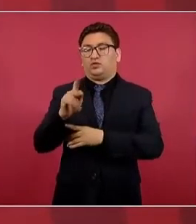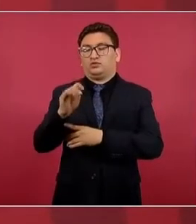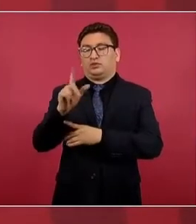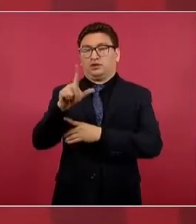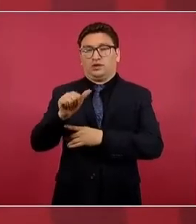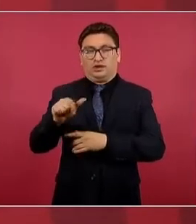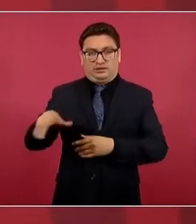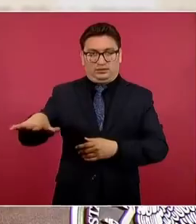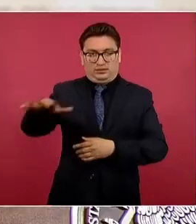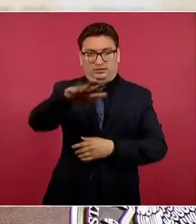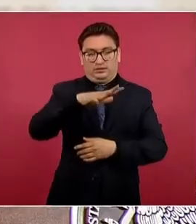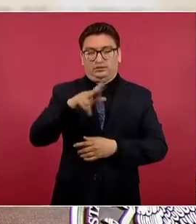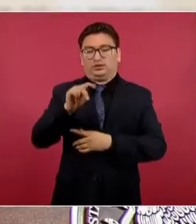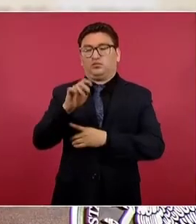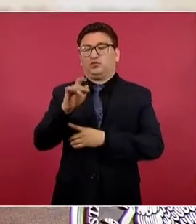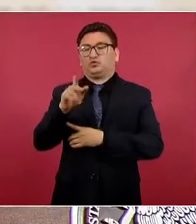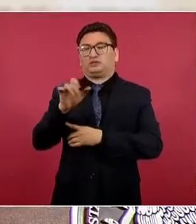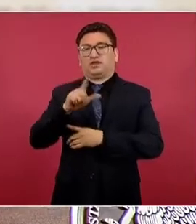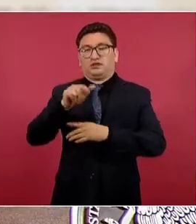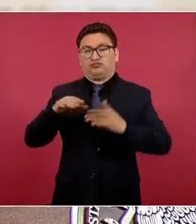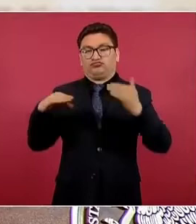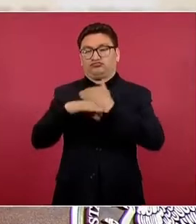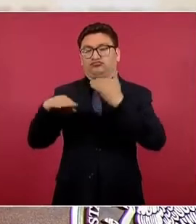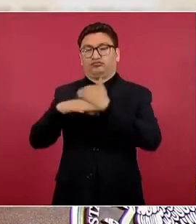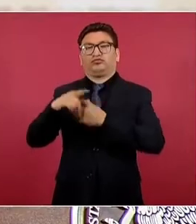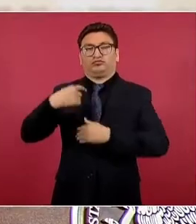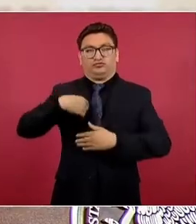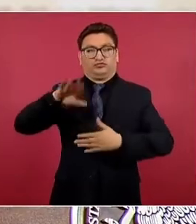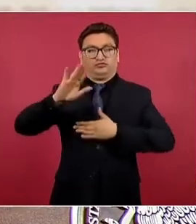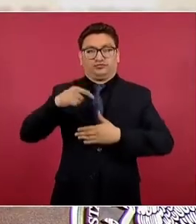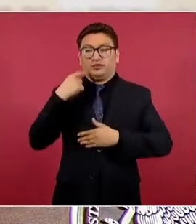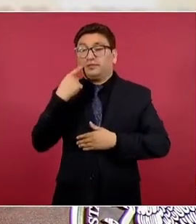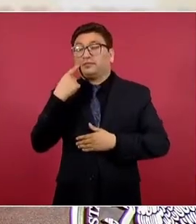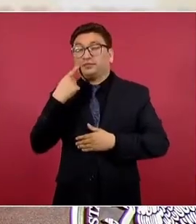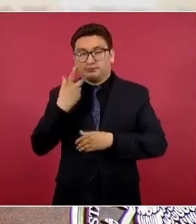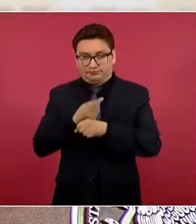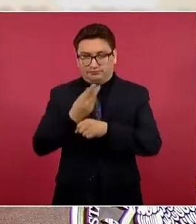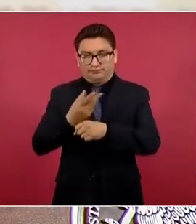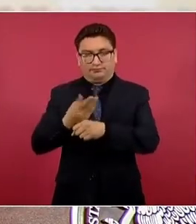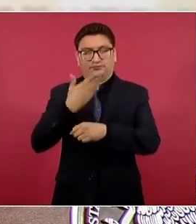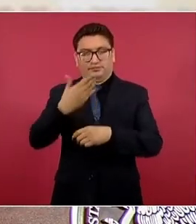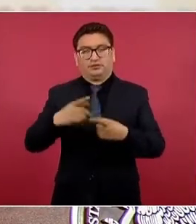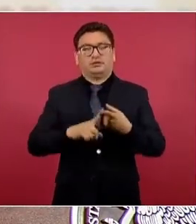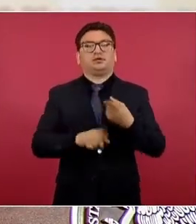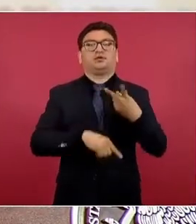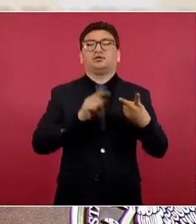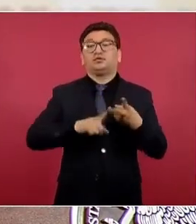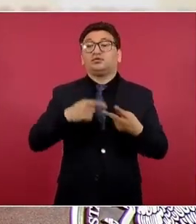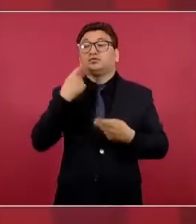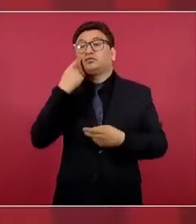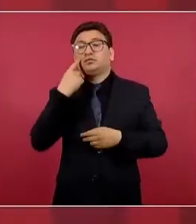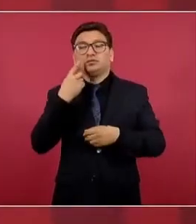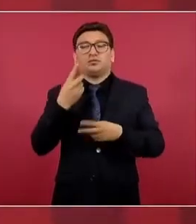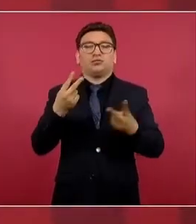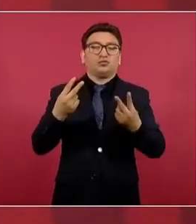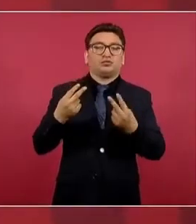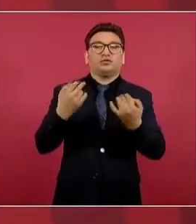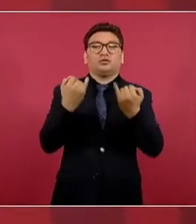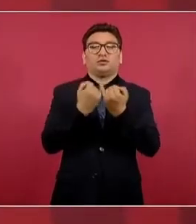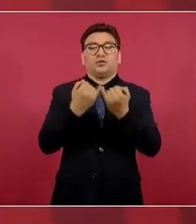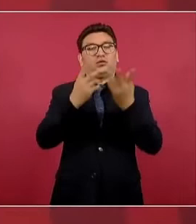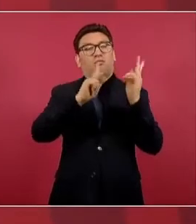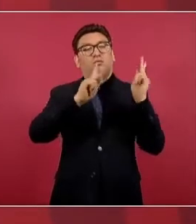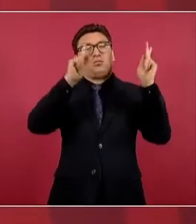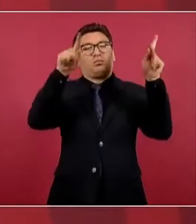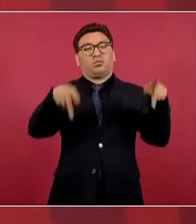que pasa por Tepoztlán. Es un compromiso. Estoy pendiente de que ese puente